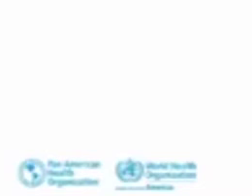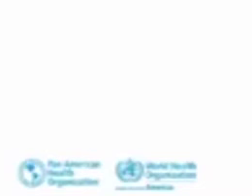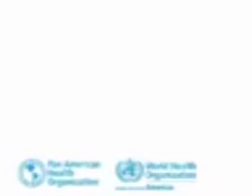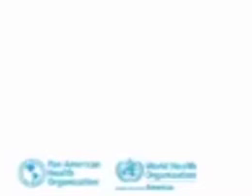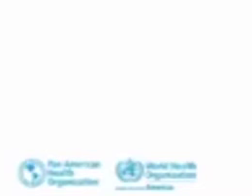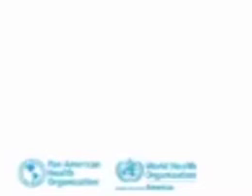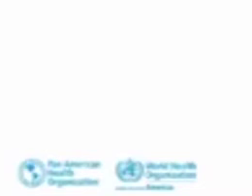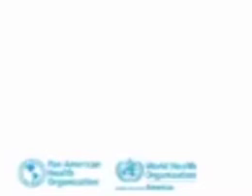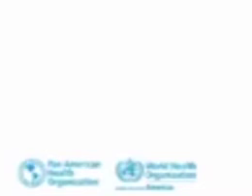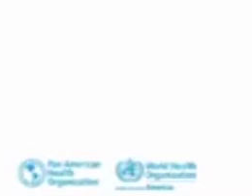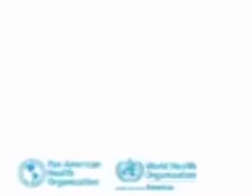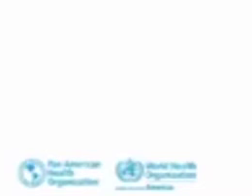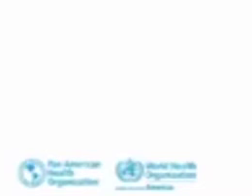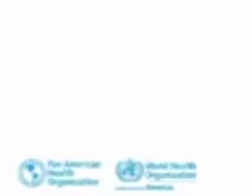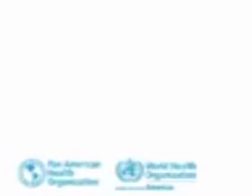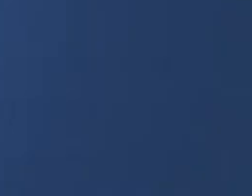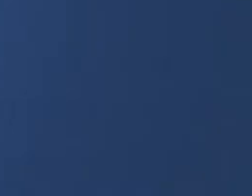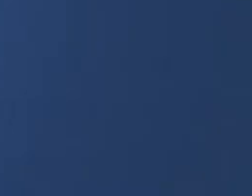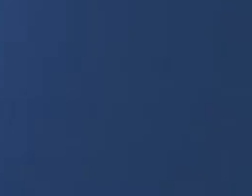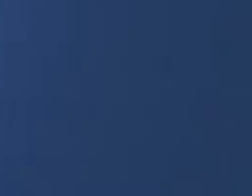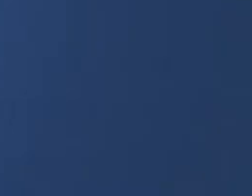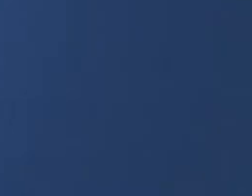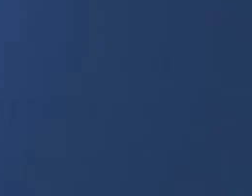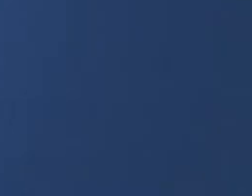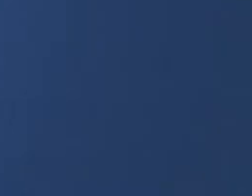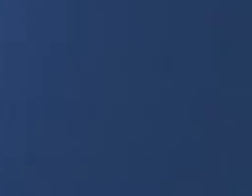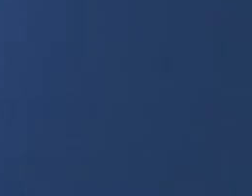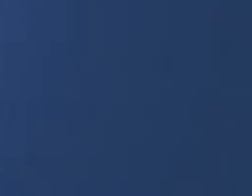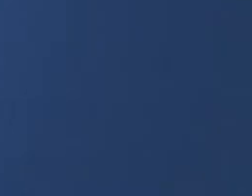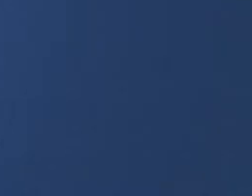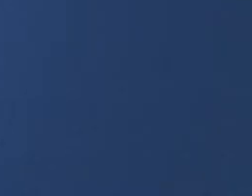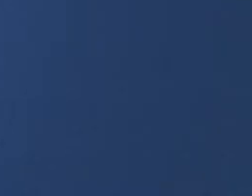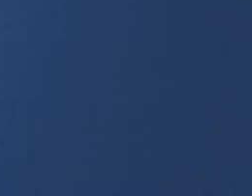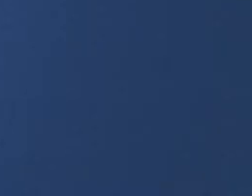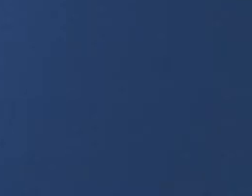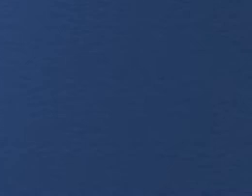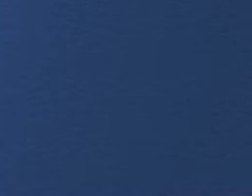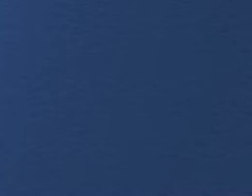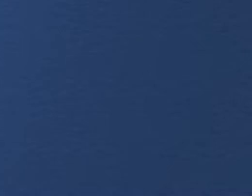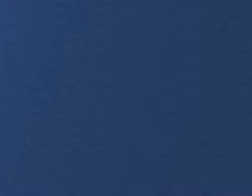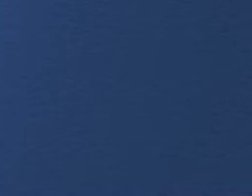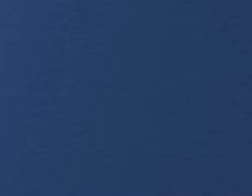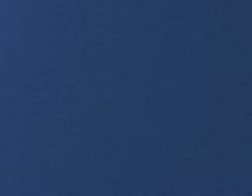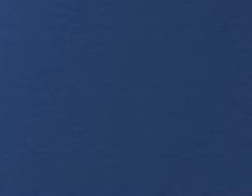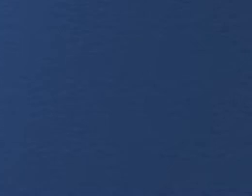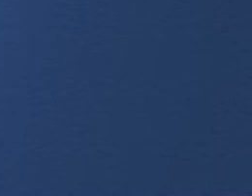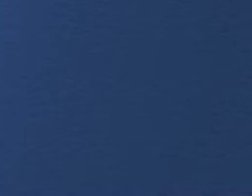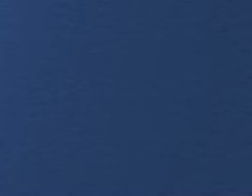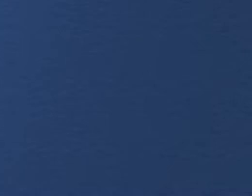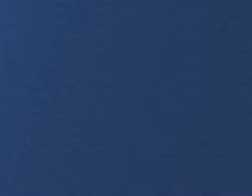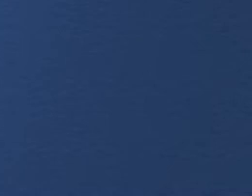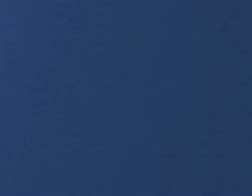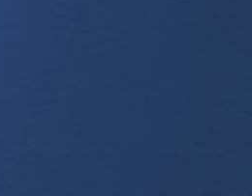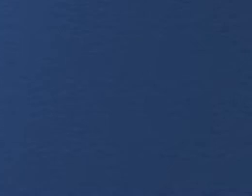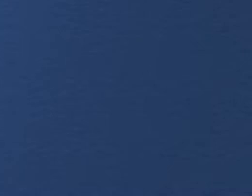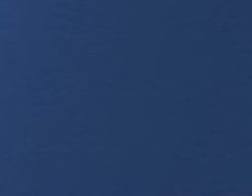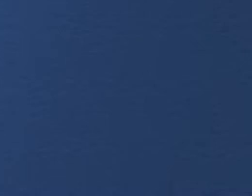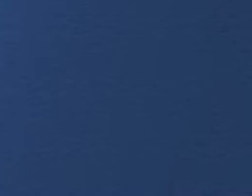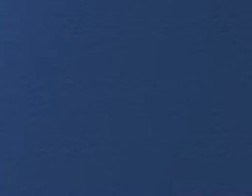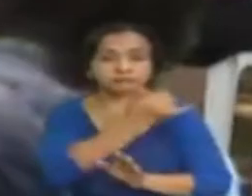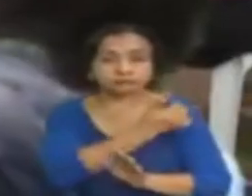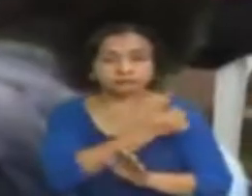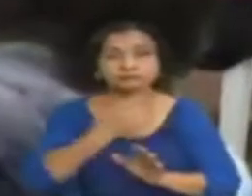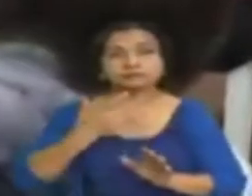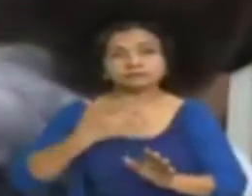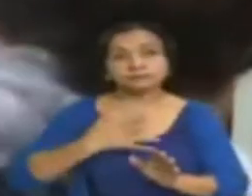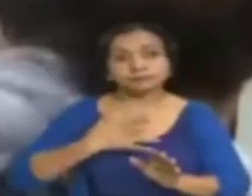población que se está aplicando las vacunas. Lo que sabemos hasta el momento a nivel global es que las vacunas como están y como lo